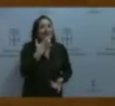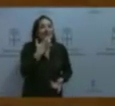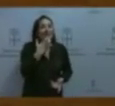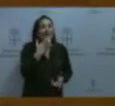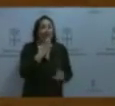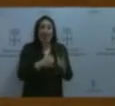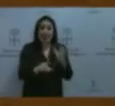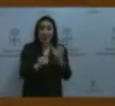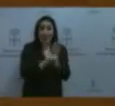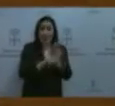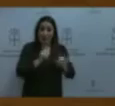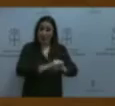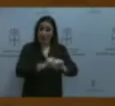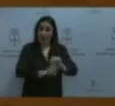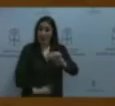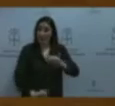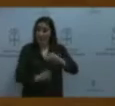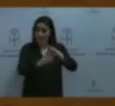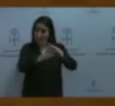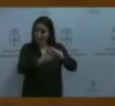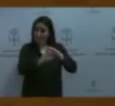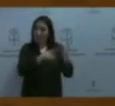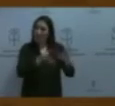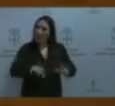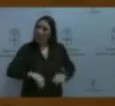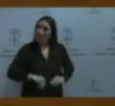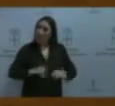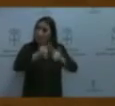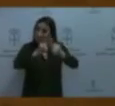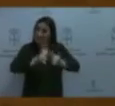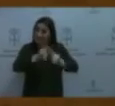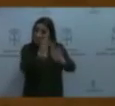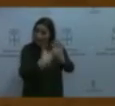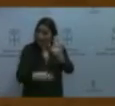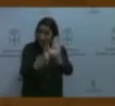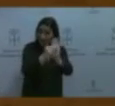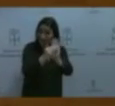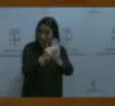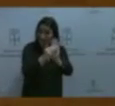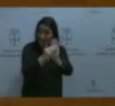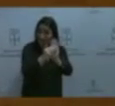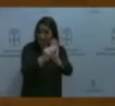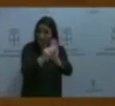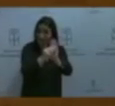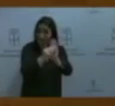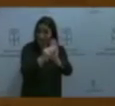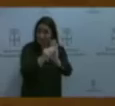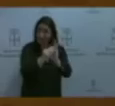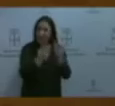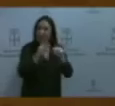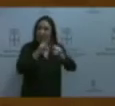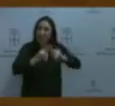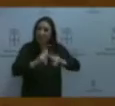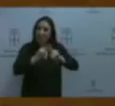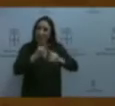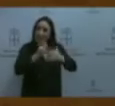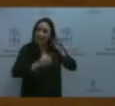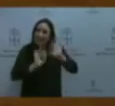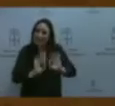de tiempos máximos esta auditoría de los servicios, a explicitarlo dentro